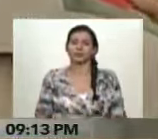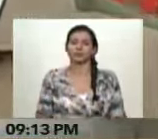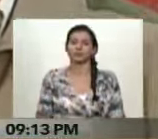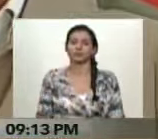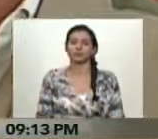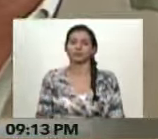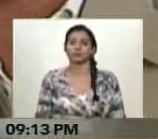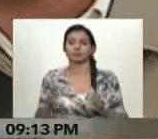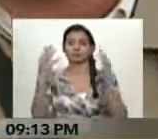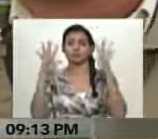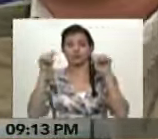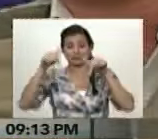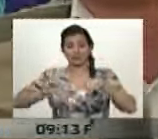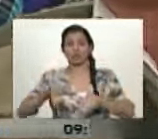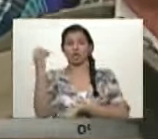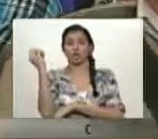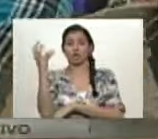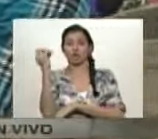De este Congreso